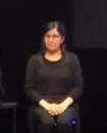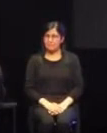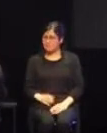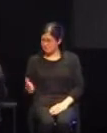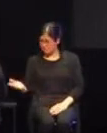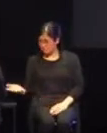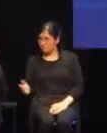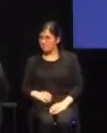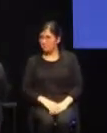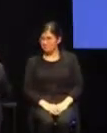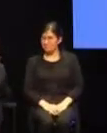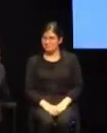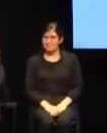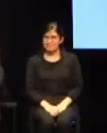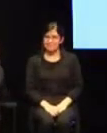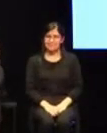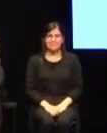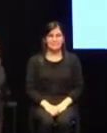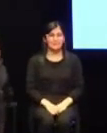¿Tenemos tiempo para una pregunta?